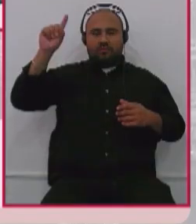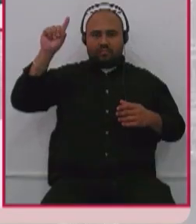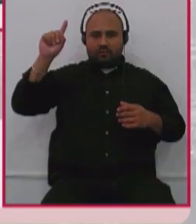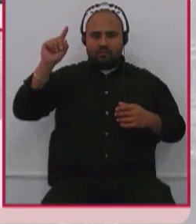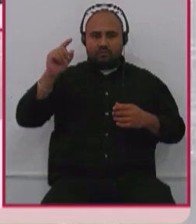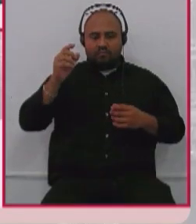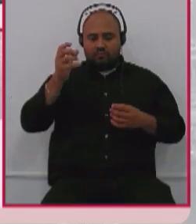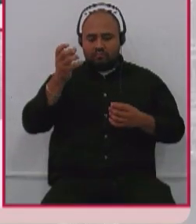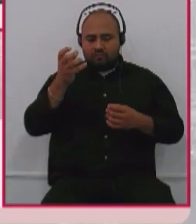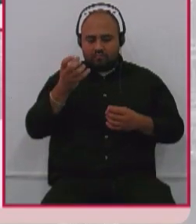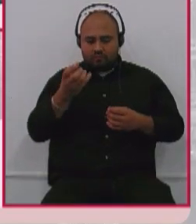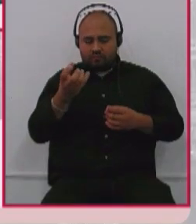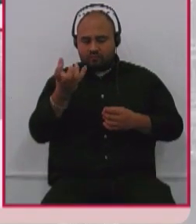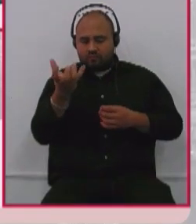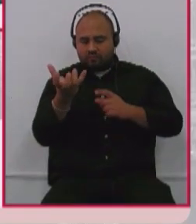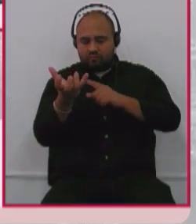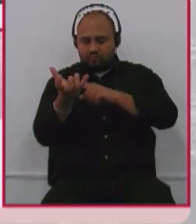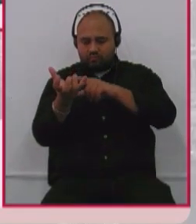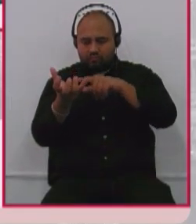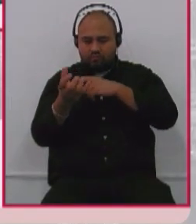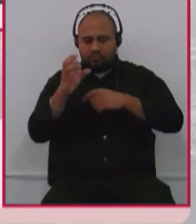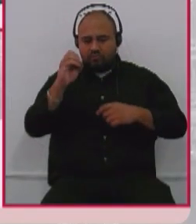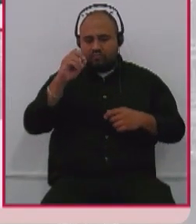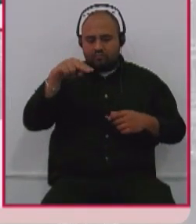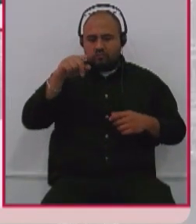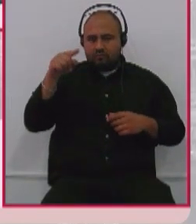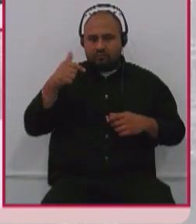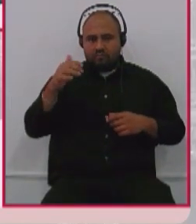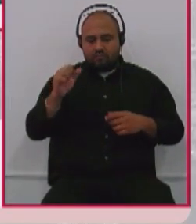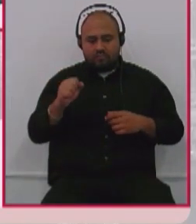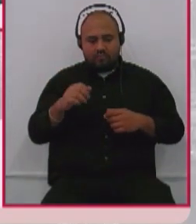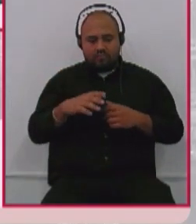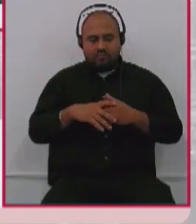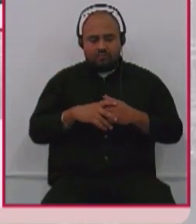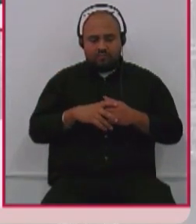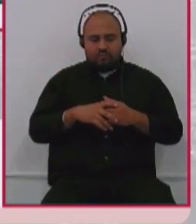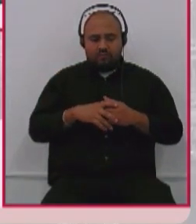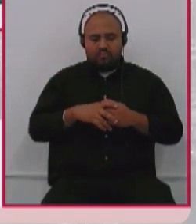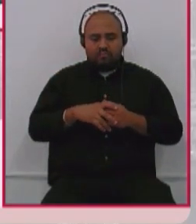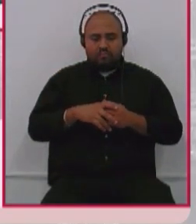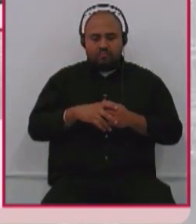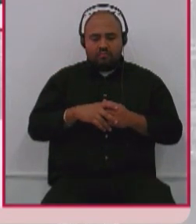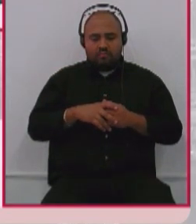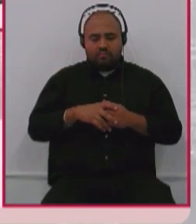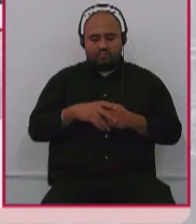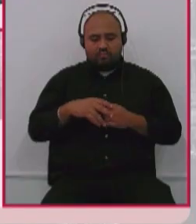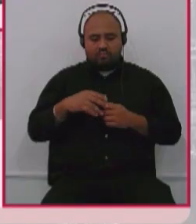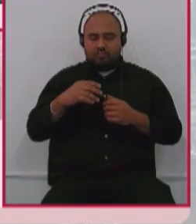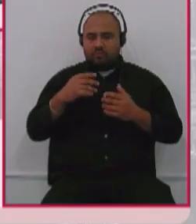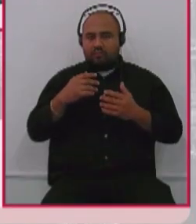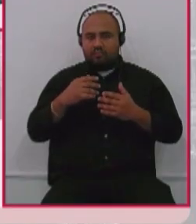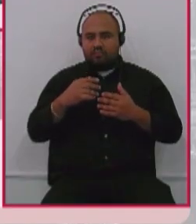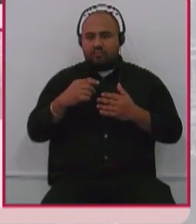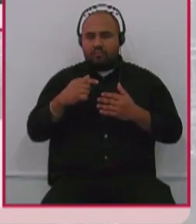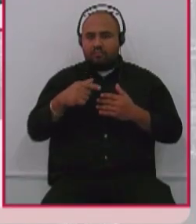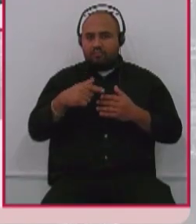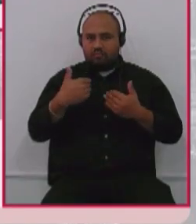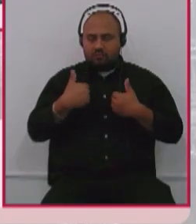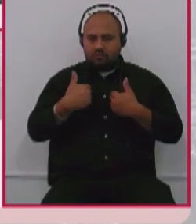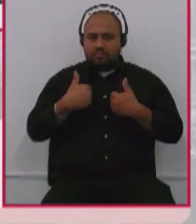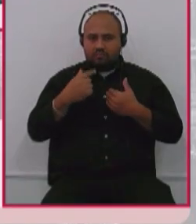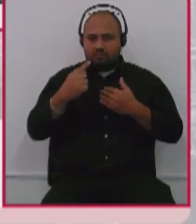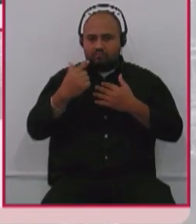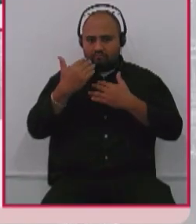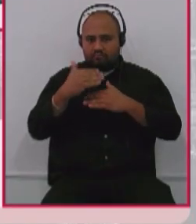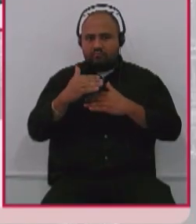lo que persigue esta recuperación secundaria con el Injection Leaching, ¿no? Acá un poco cómo es que,